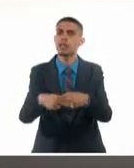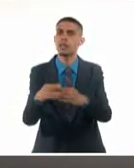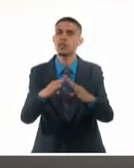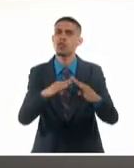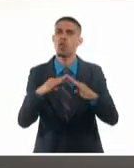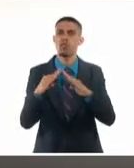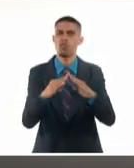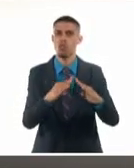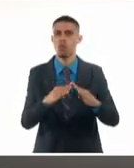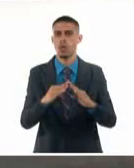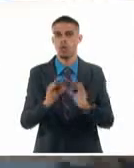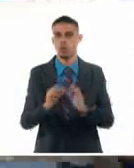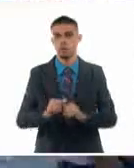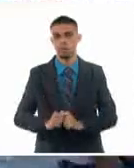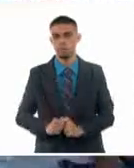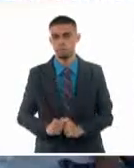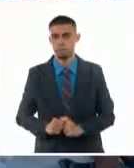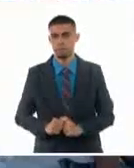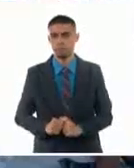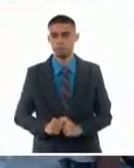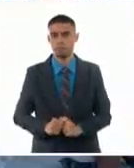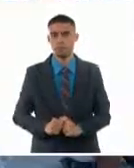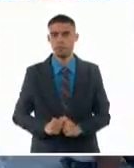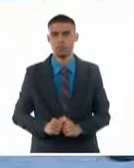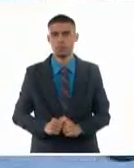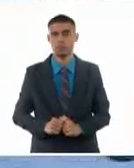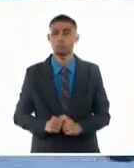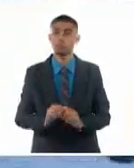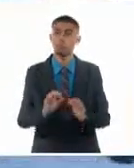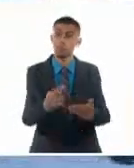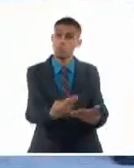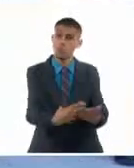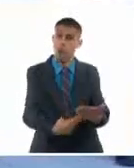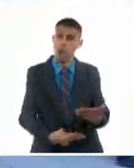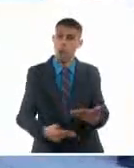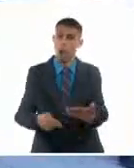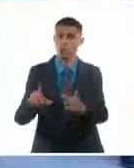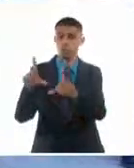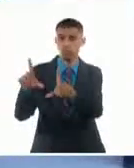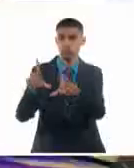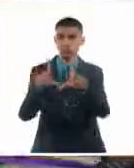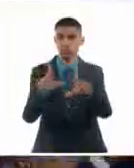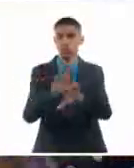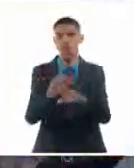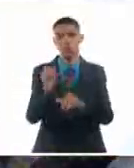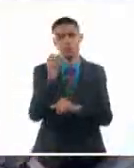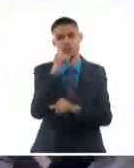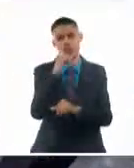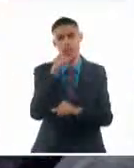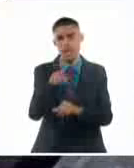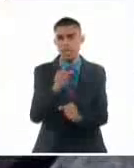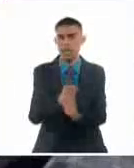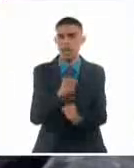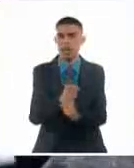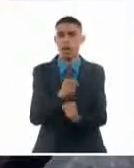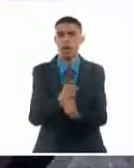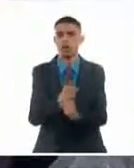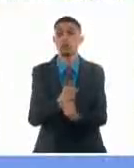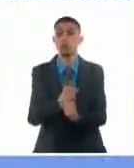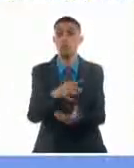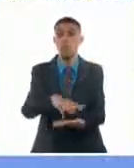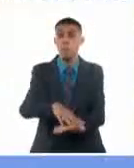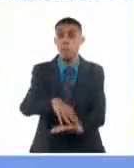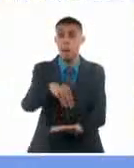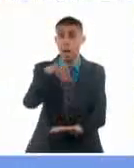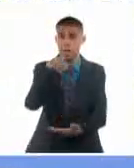instituciones de la ciudad. La Bienal de Pintura Mural está en la última fase de trabajo. En la Plaza Aguilera